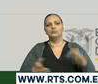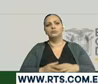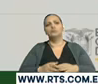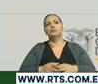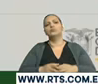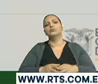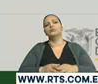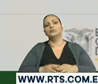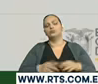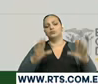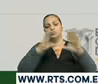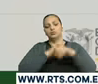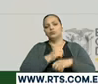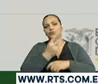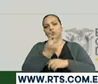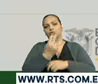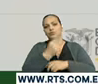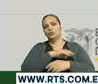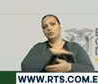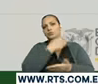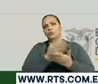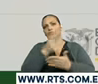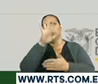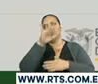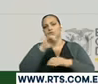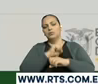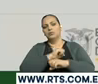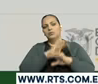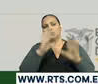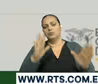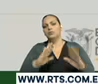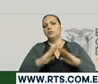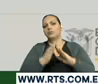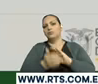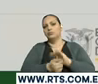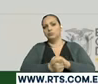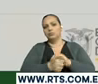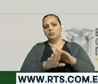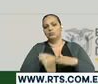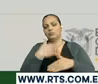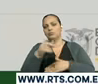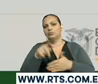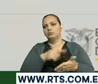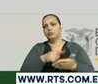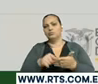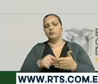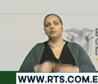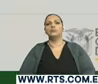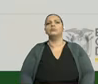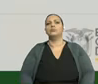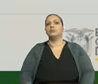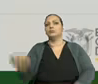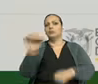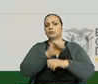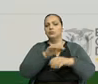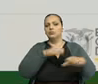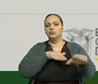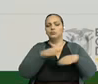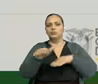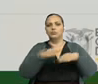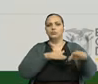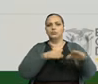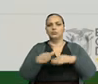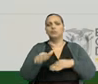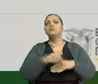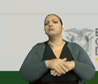horas. Circulación, vehículos particulares, no circula el 30%. Taxis y transporte